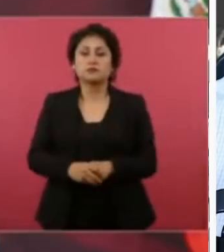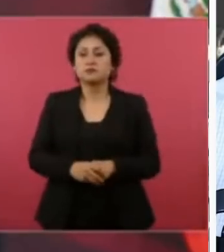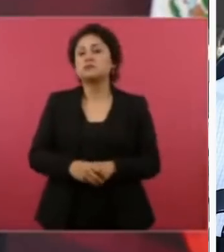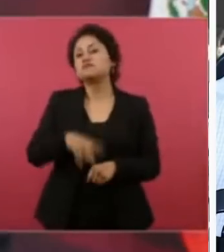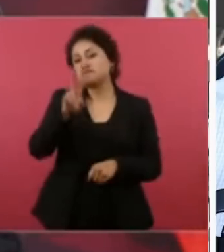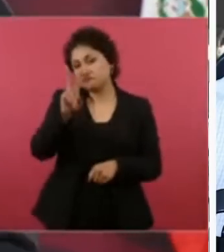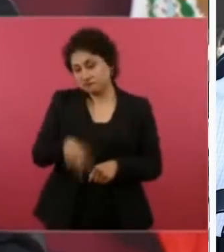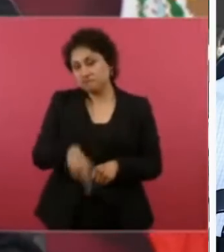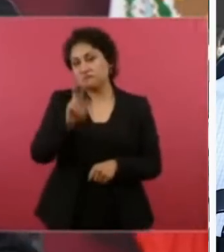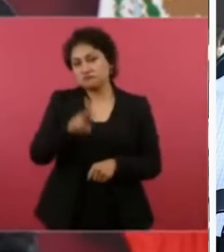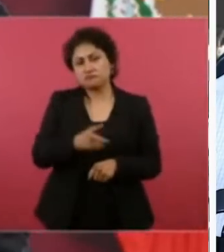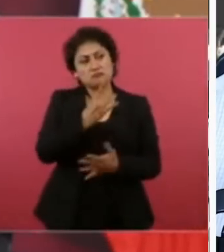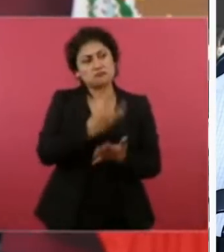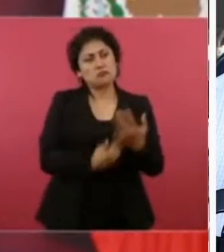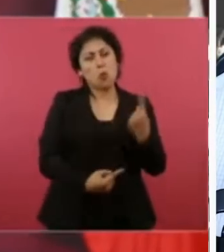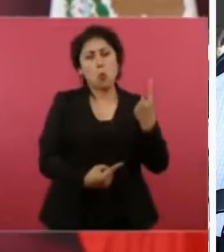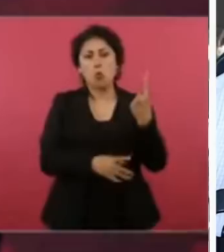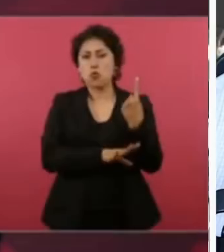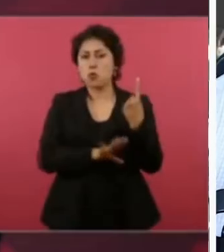mucho más